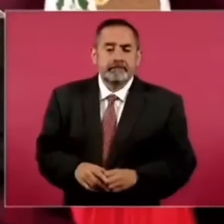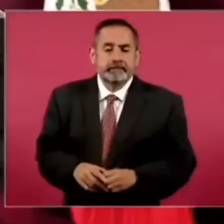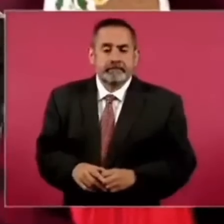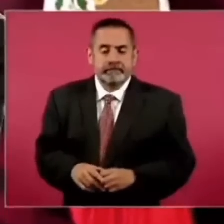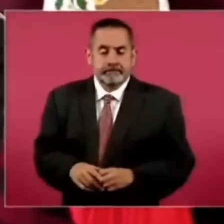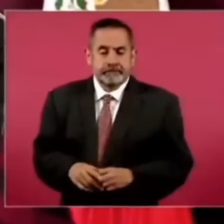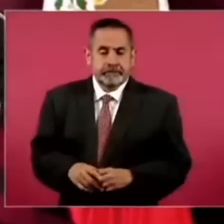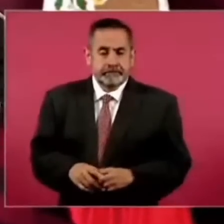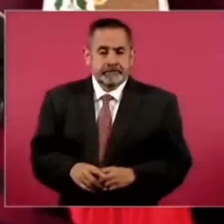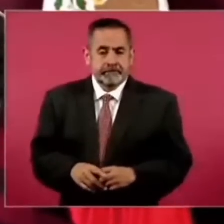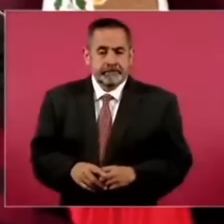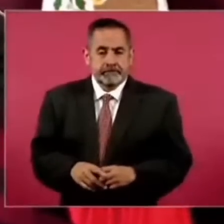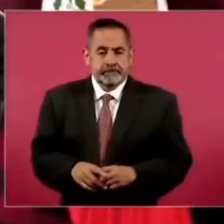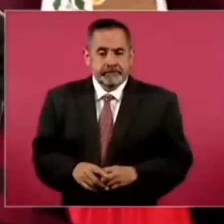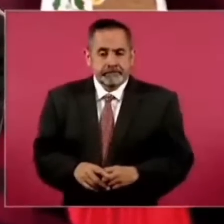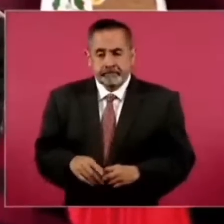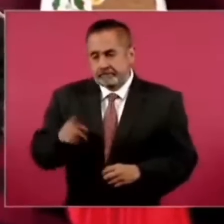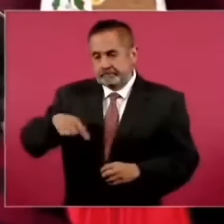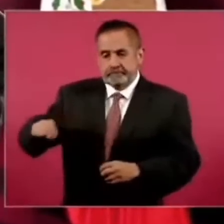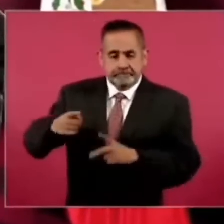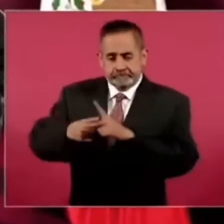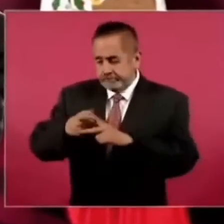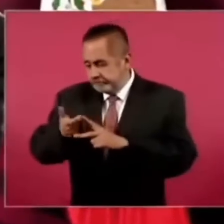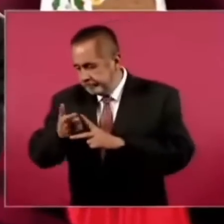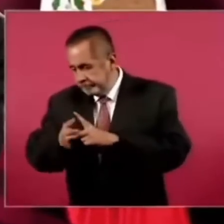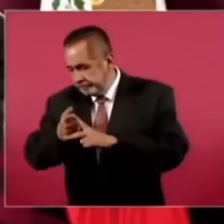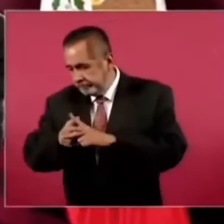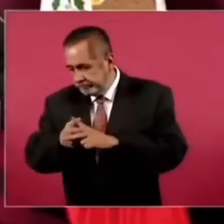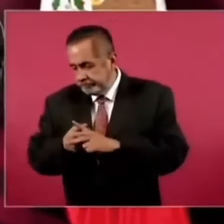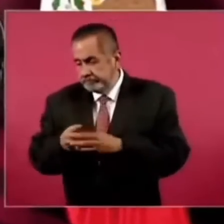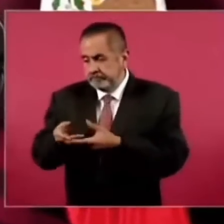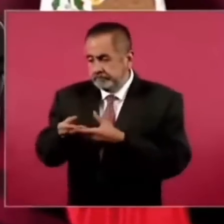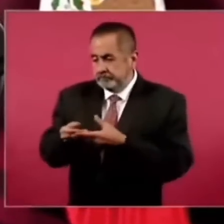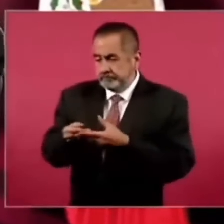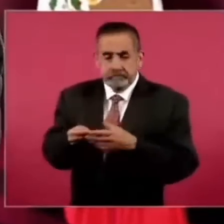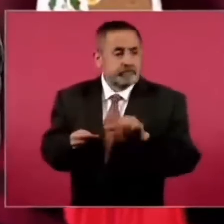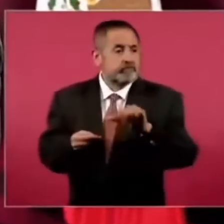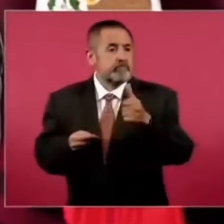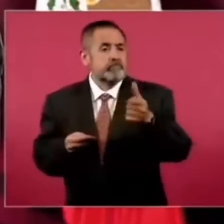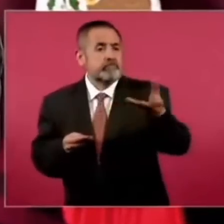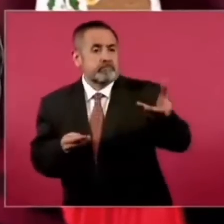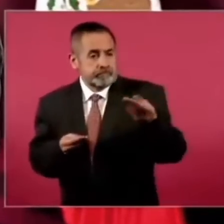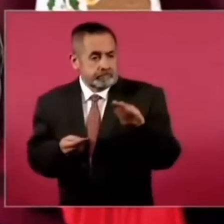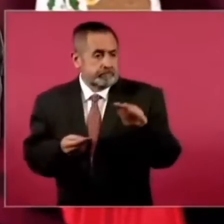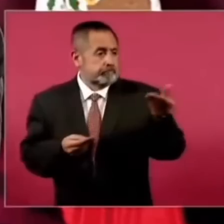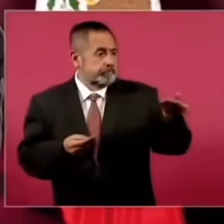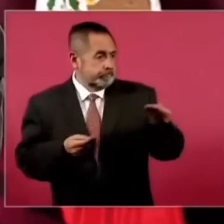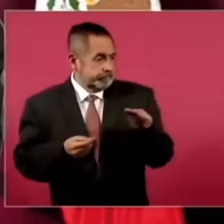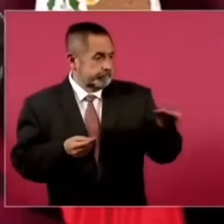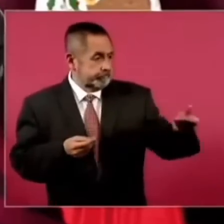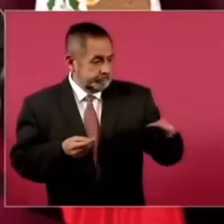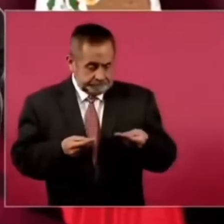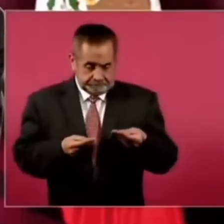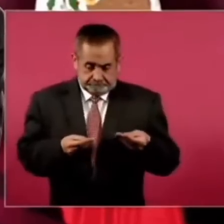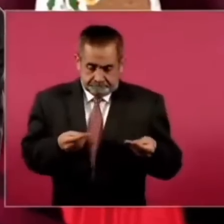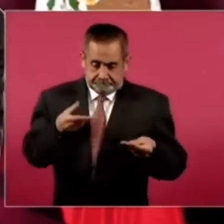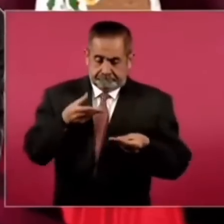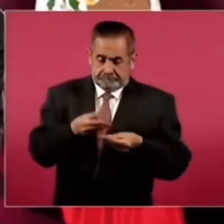contempla, tiene un estimado de lo que puedan mandar los órganos autónomos.